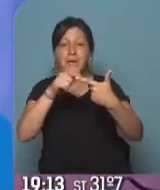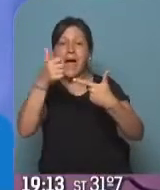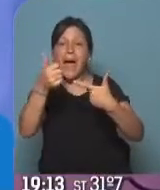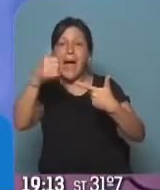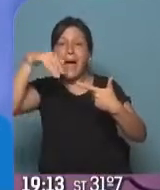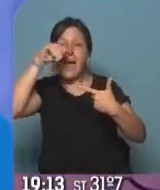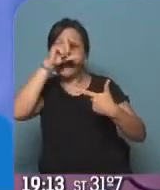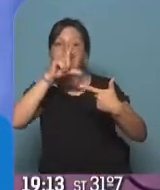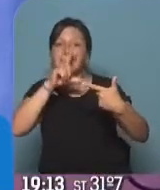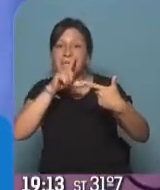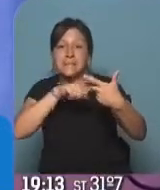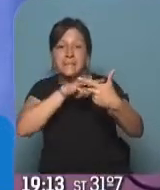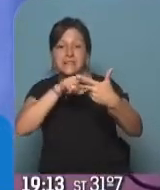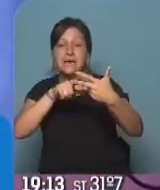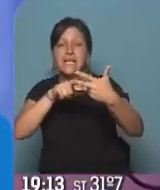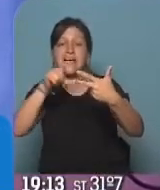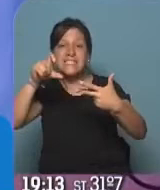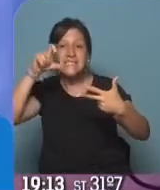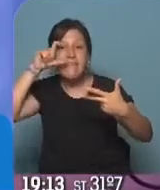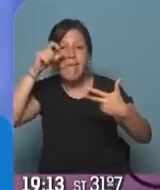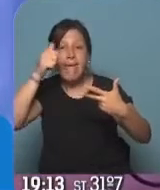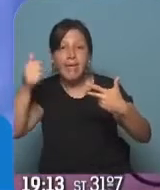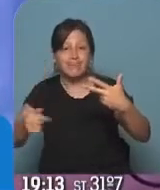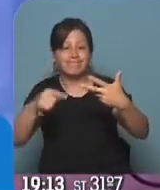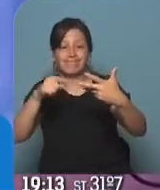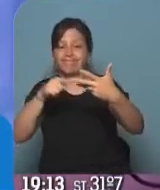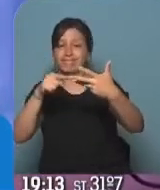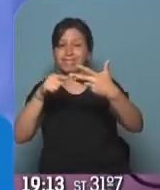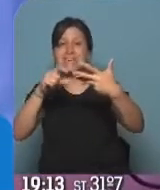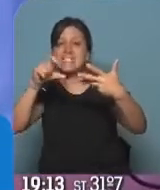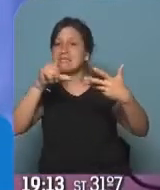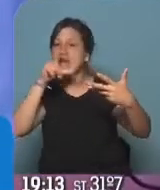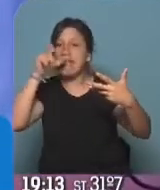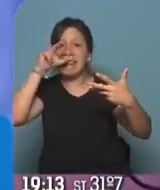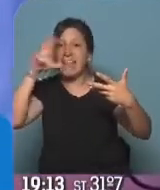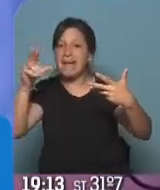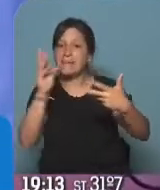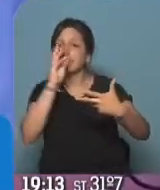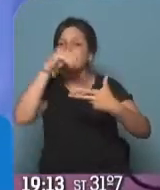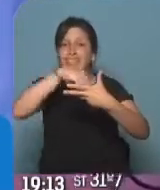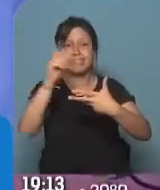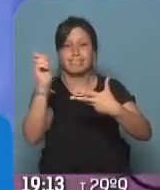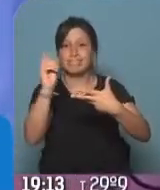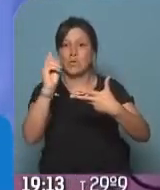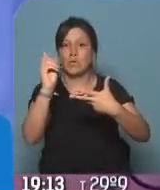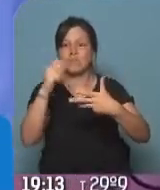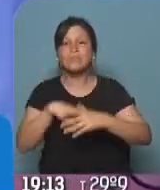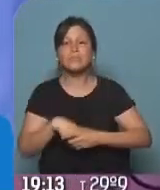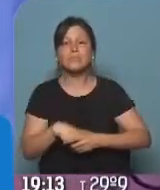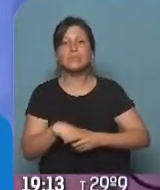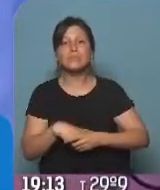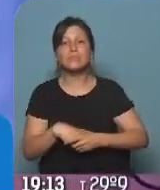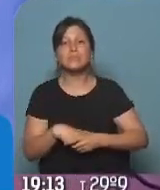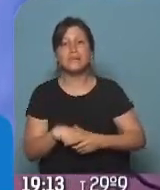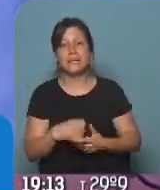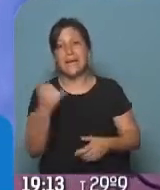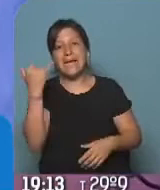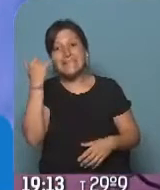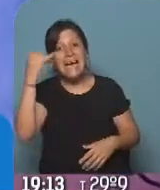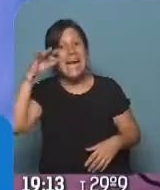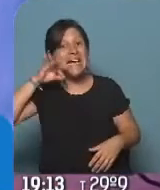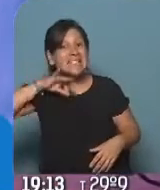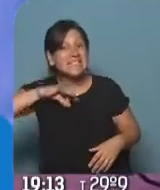y CEA, sin la participación de CETERA. Escuchamos entonces la palabra de Fino Chiaro. No hay más un salario